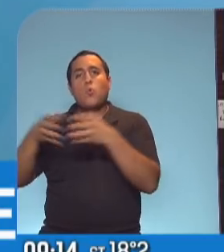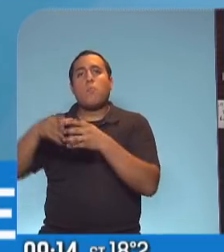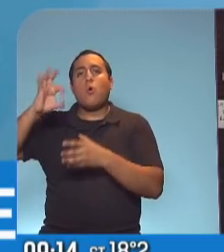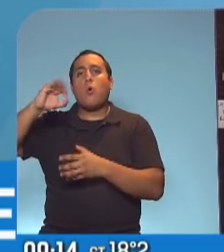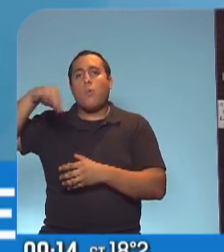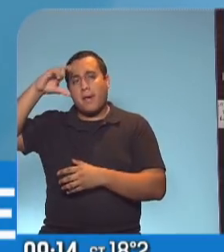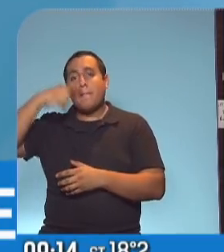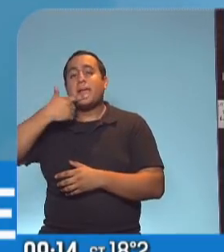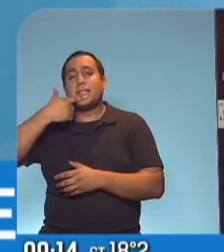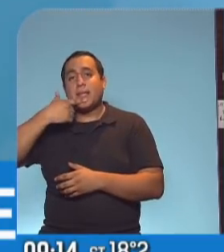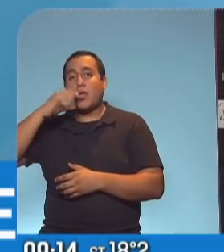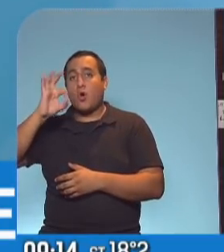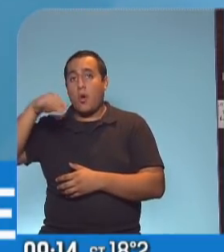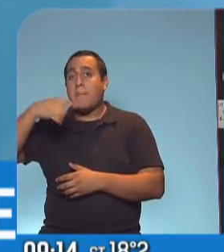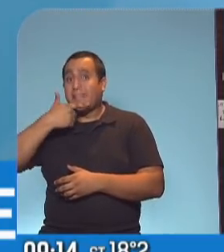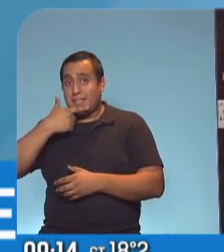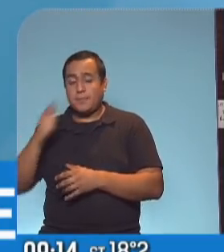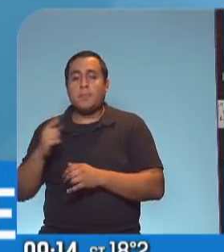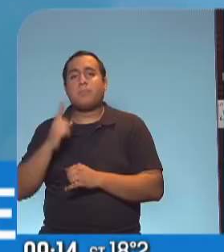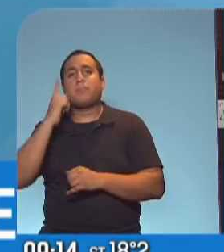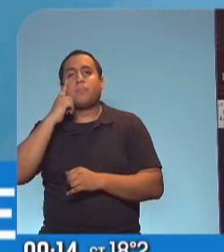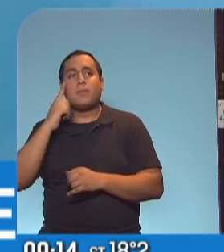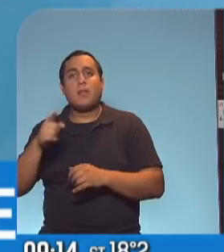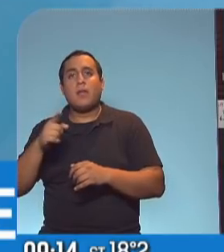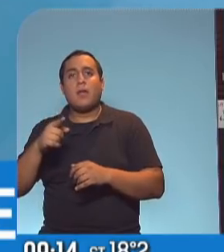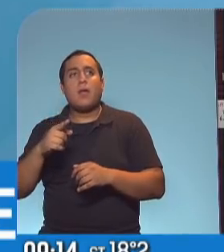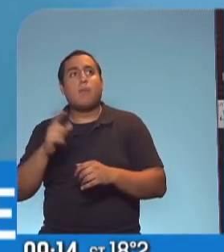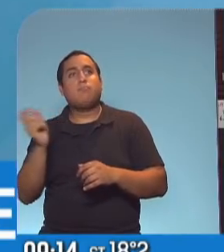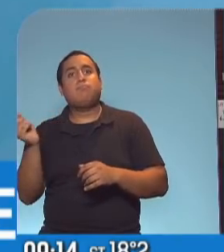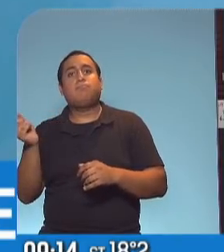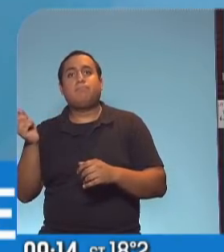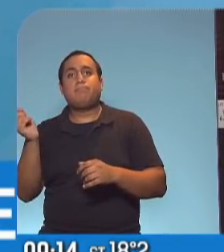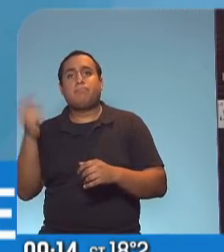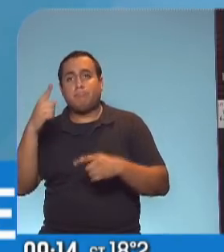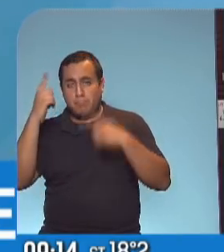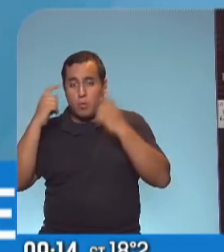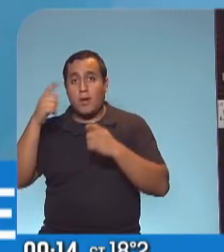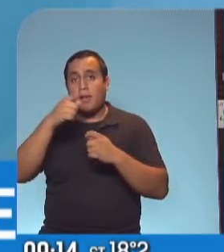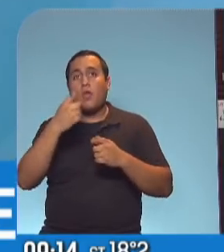Salud se han notificado por parte de la República del Paraguay